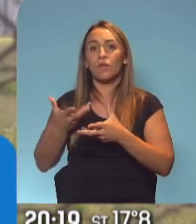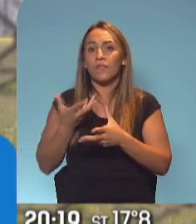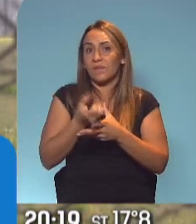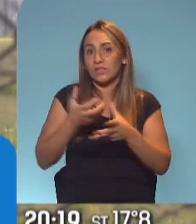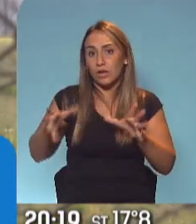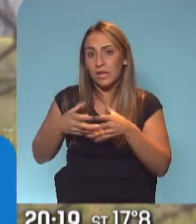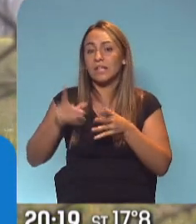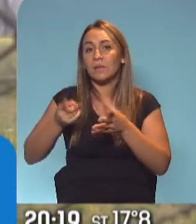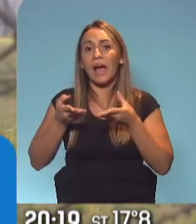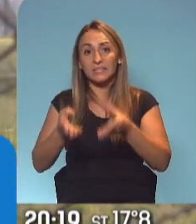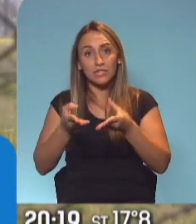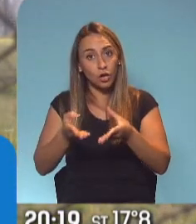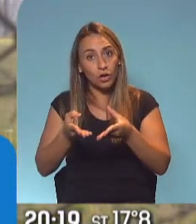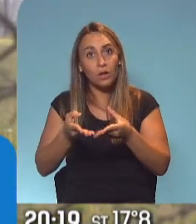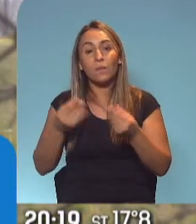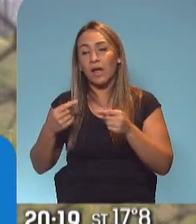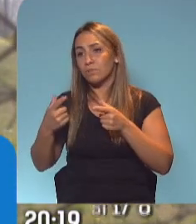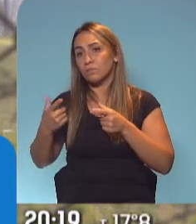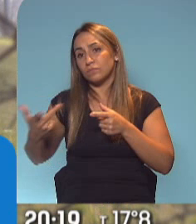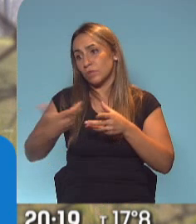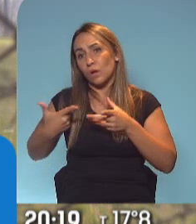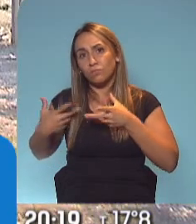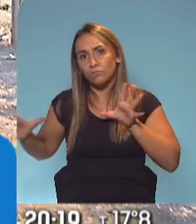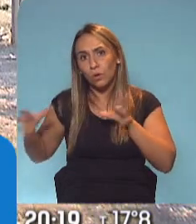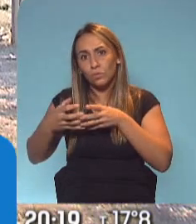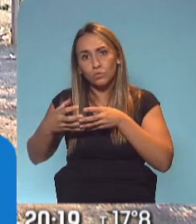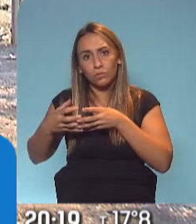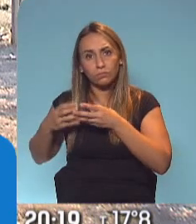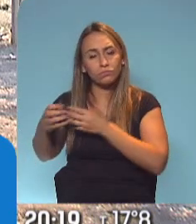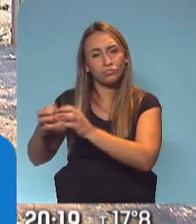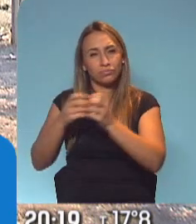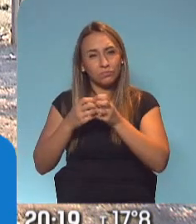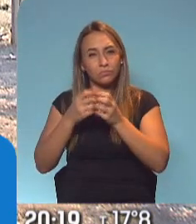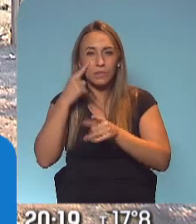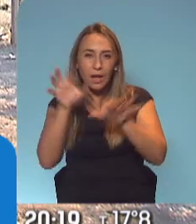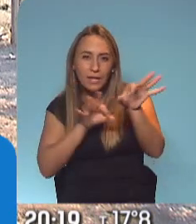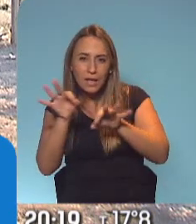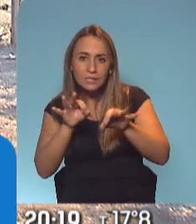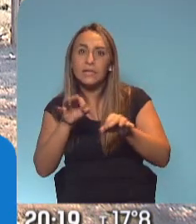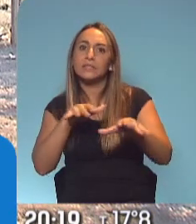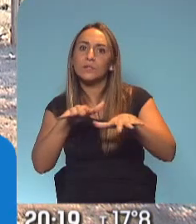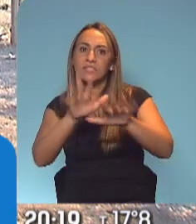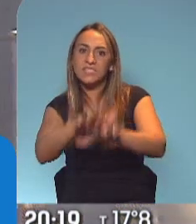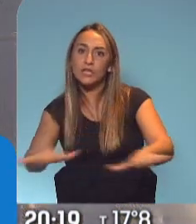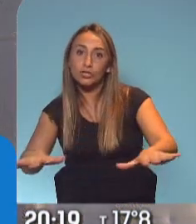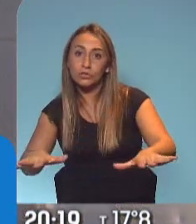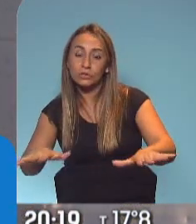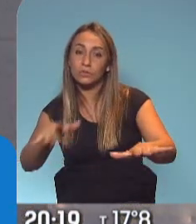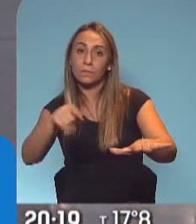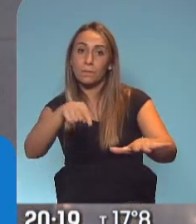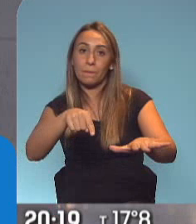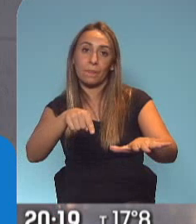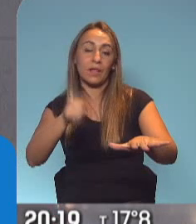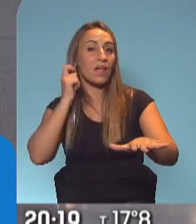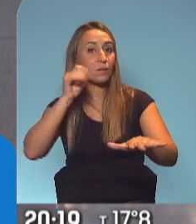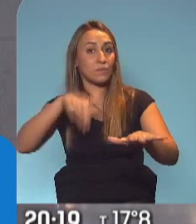a los asesores para que con los fiscales y los defensores evaluaran la situación de los niños que se encontraban dentro